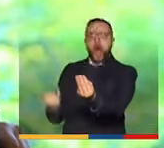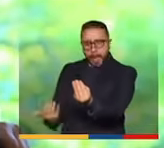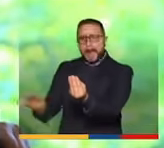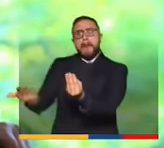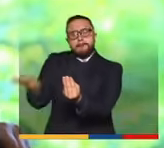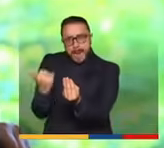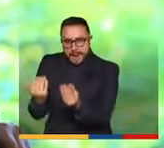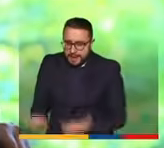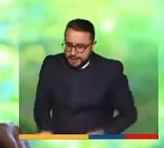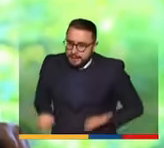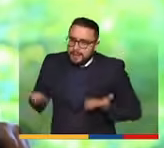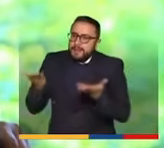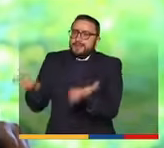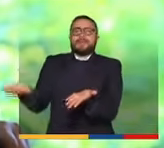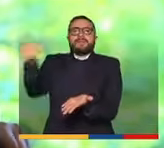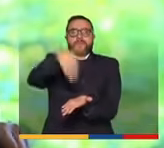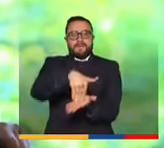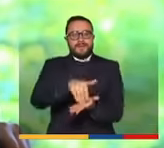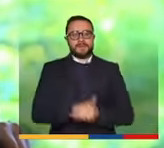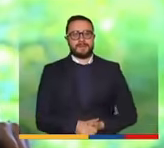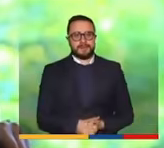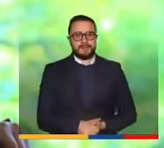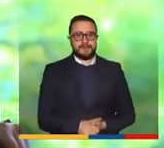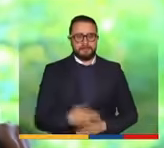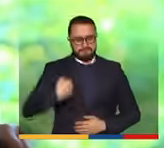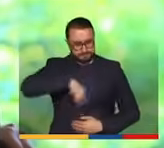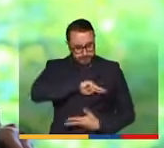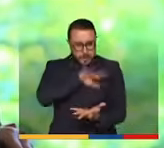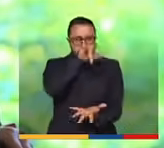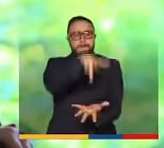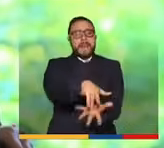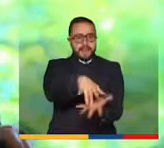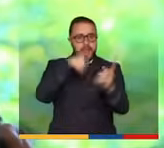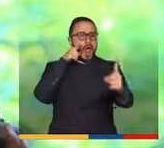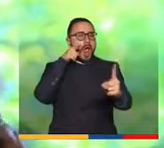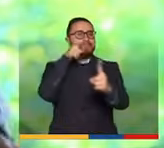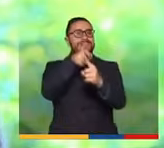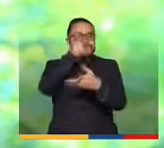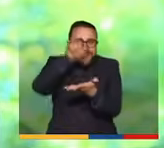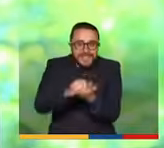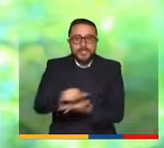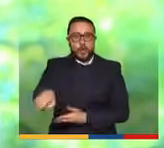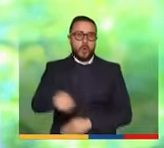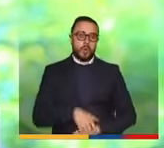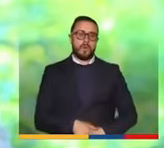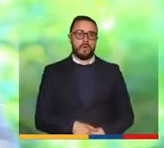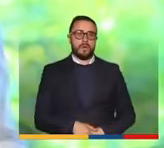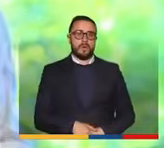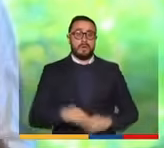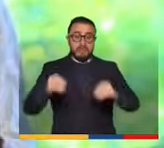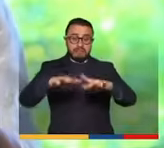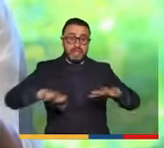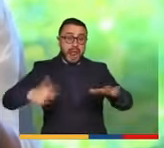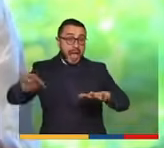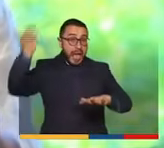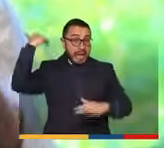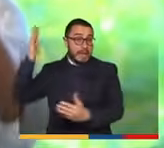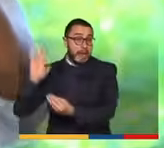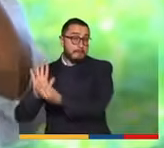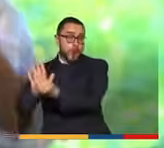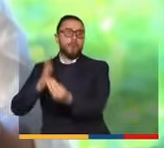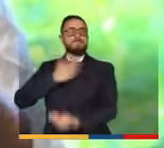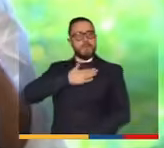A eso vinimos. Un gobierno que devuelve la tierra y que tiene que